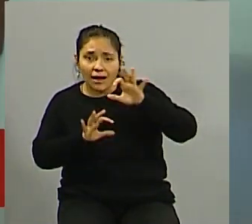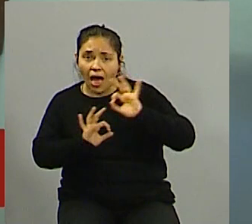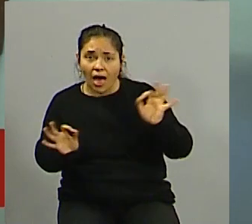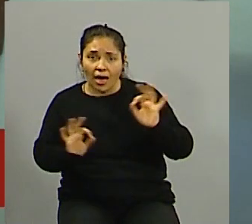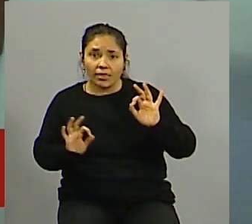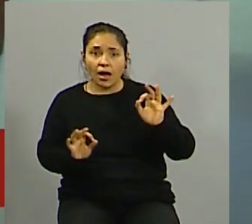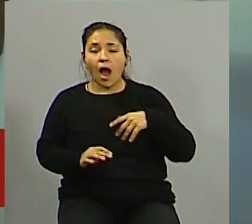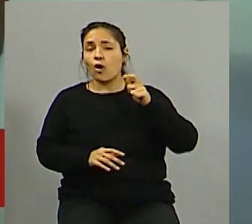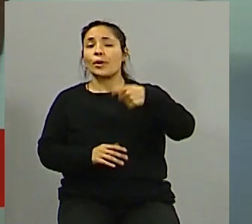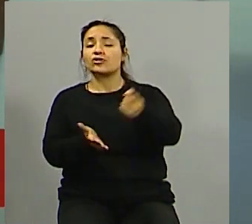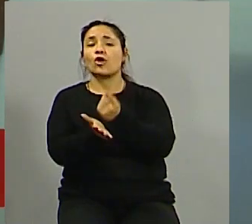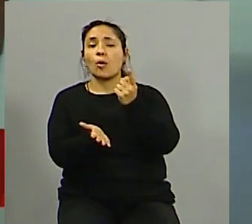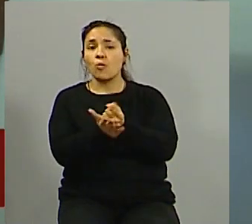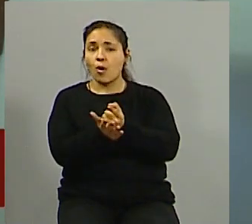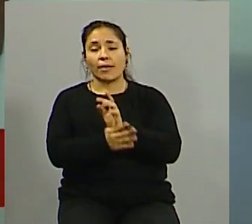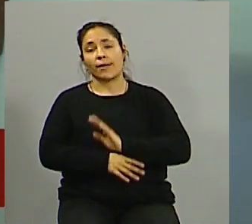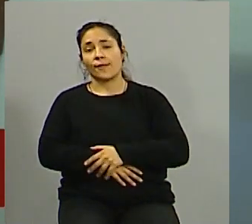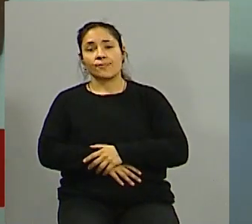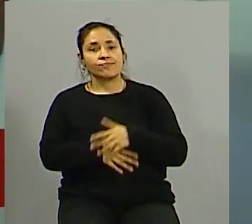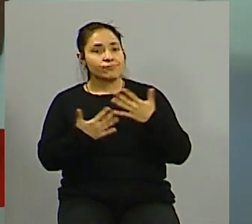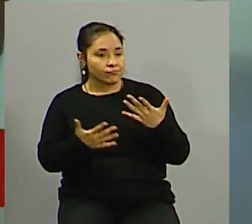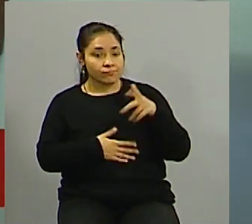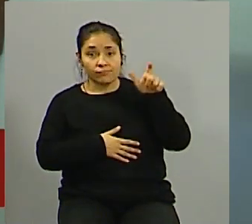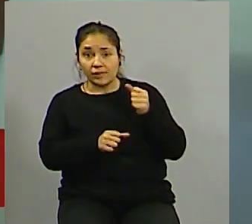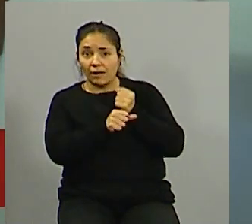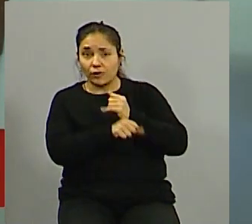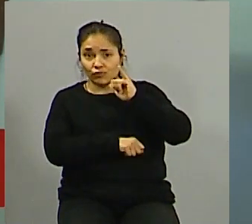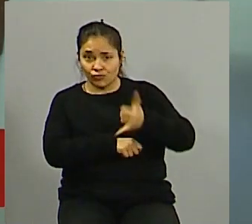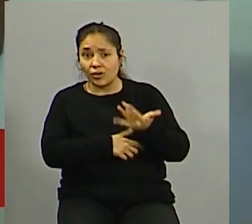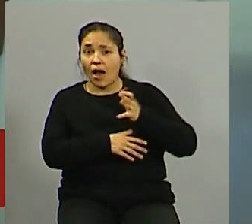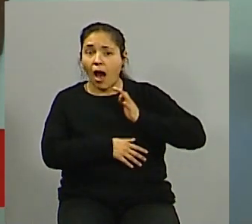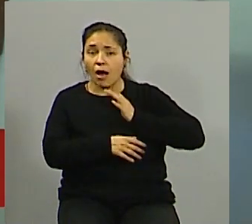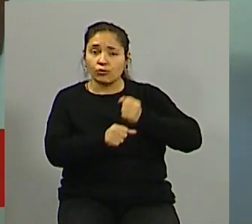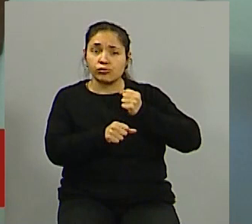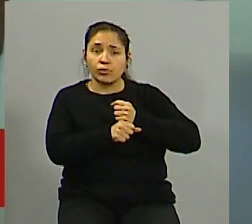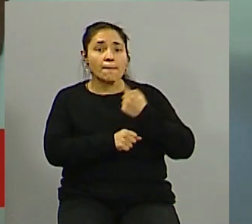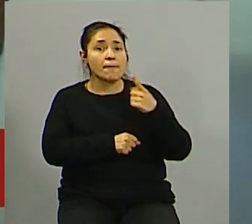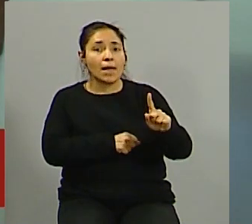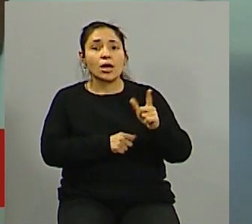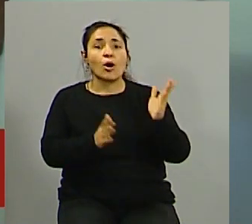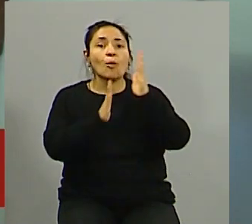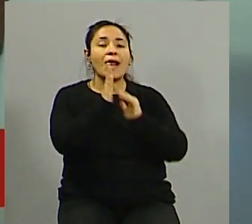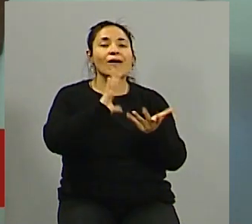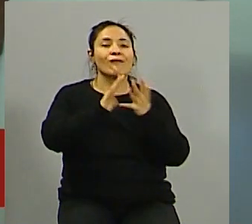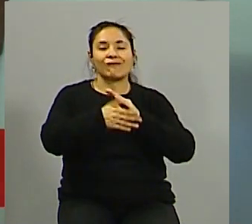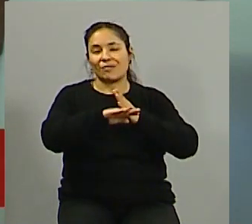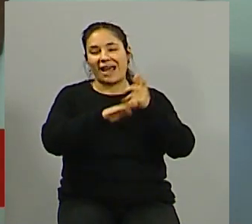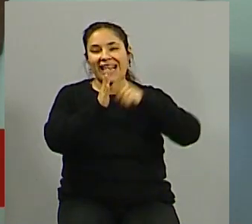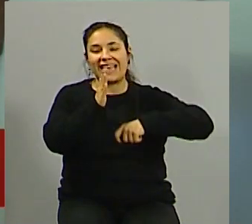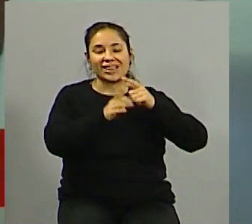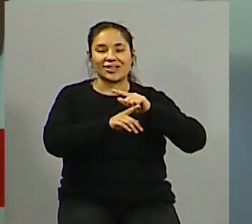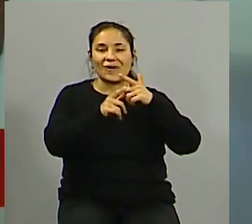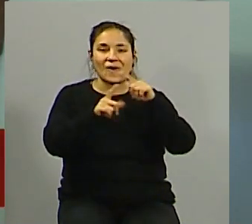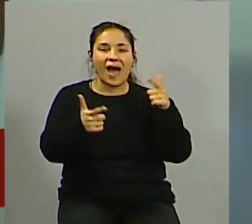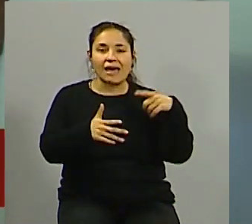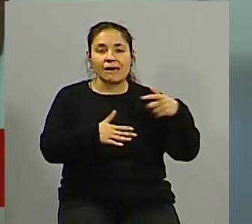recibir una jubilación? Sí, seguramente trabajaron, el tema es que no le hicieron los aportes, no estuvieron en el sistema blanqueados, por decirlo de alguna manera, que se